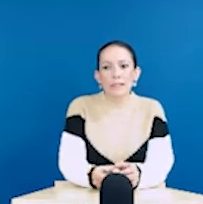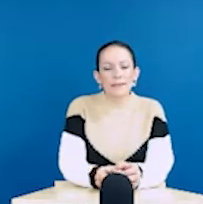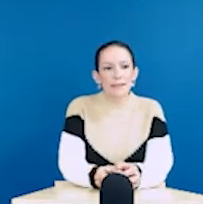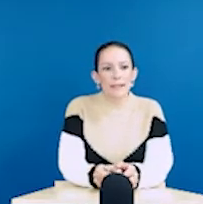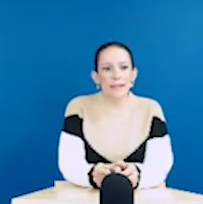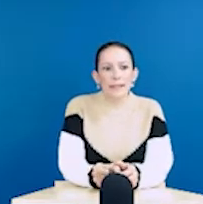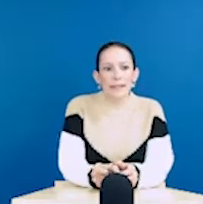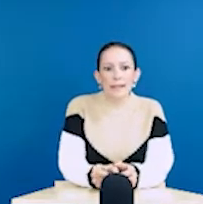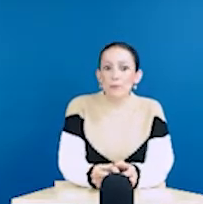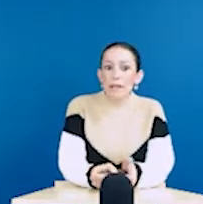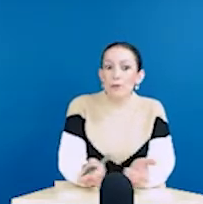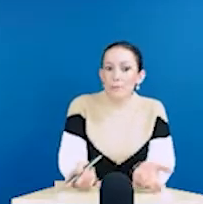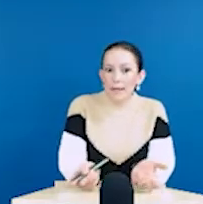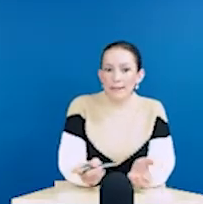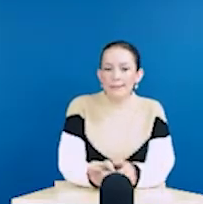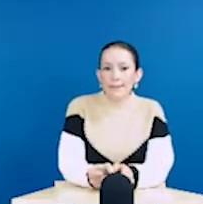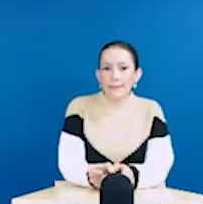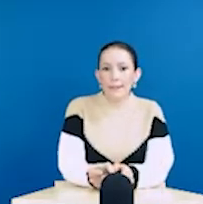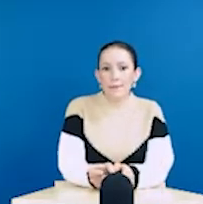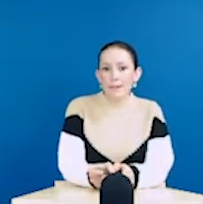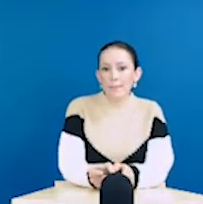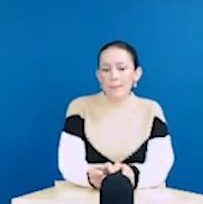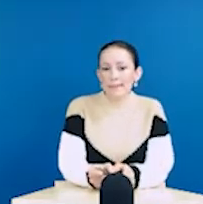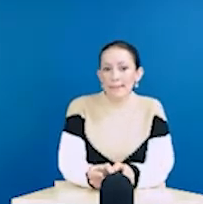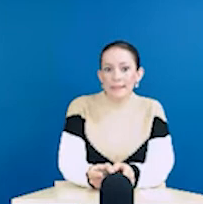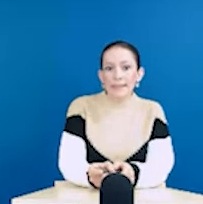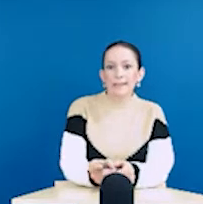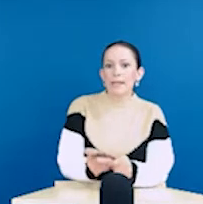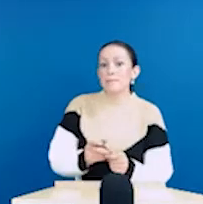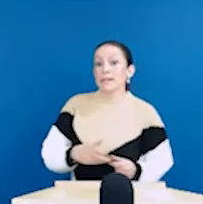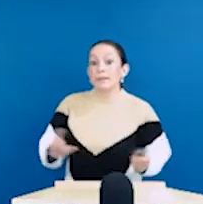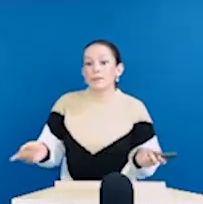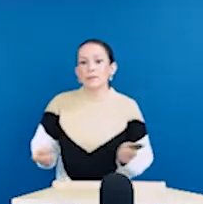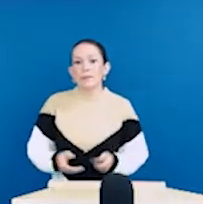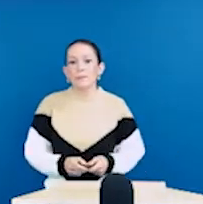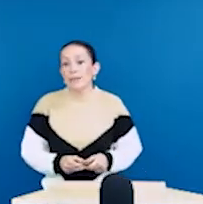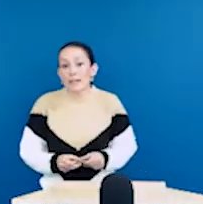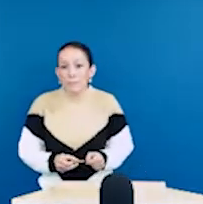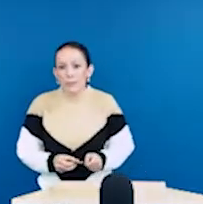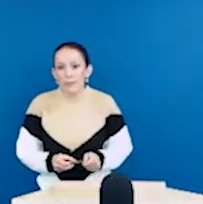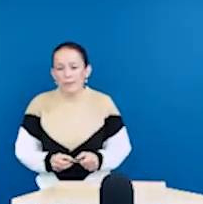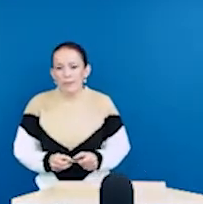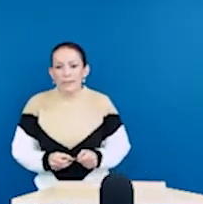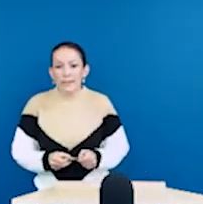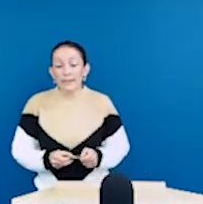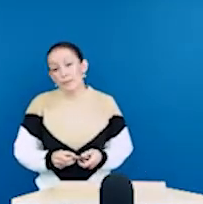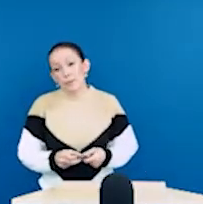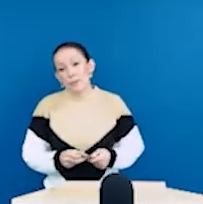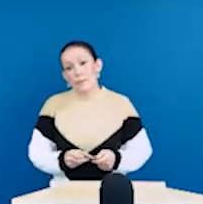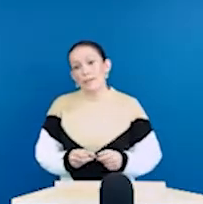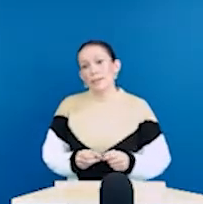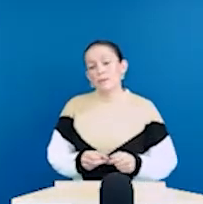unas células que son anormales, que tienen una capacidad de invasión muy rápida